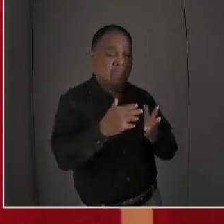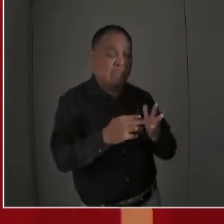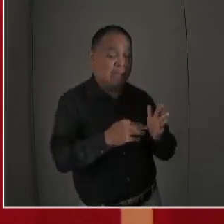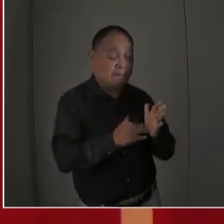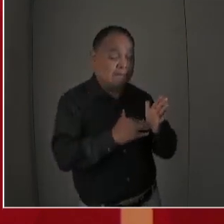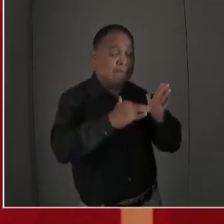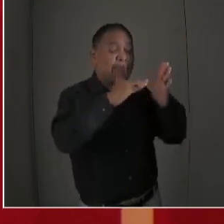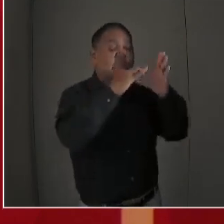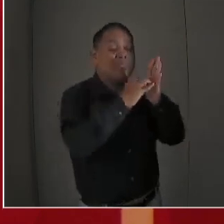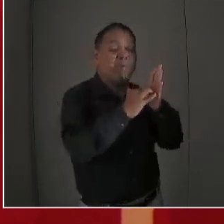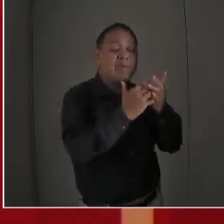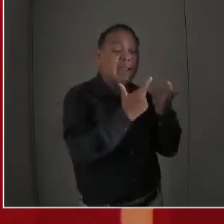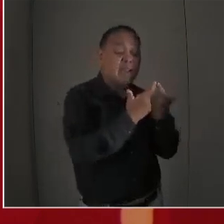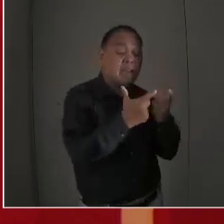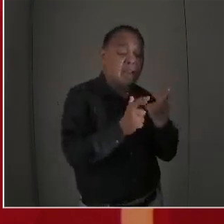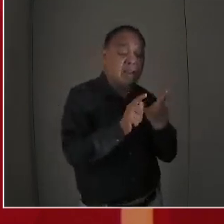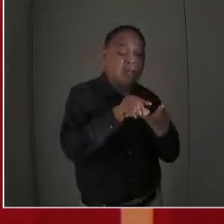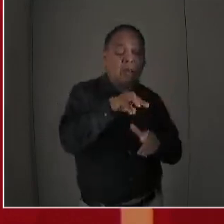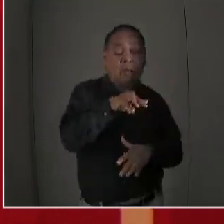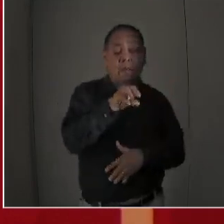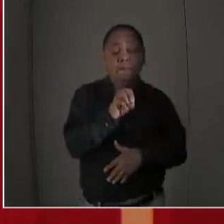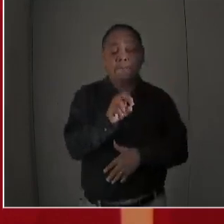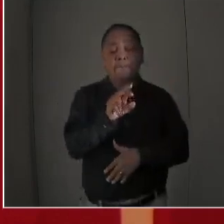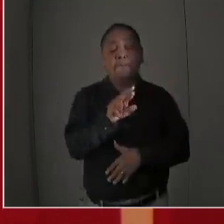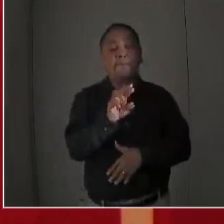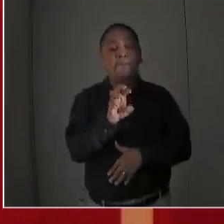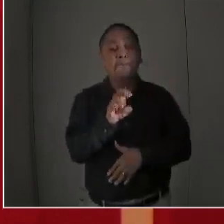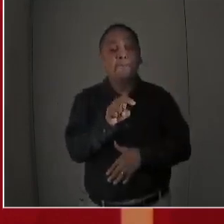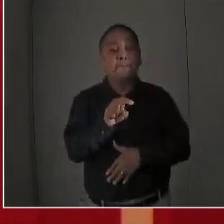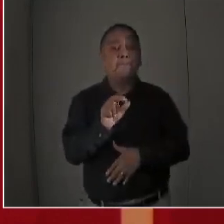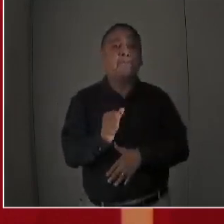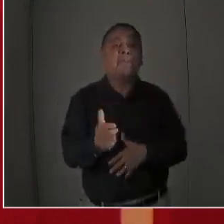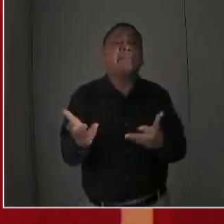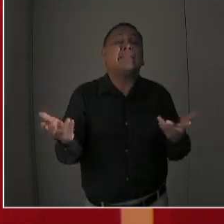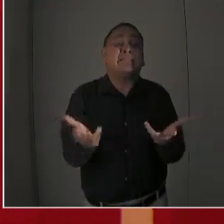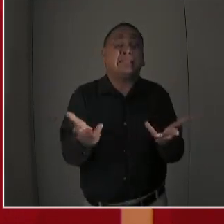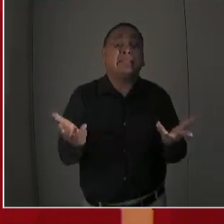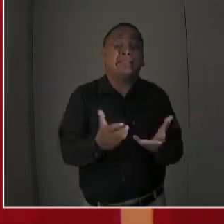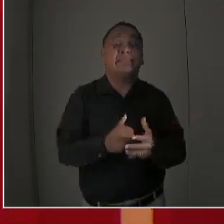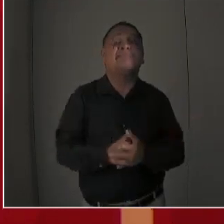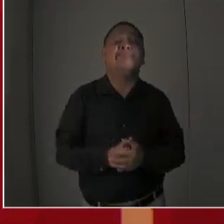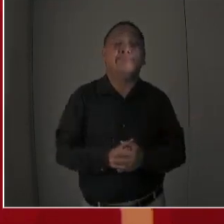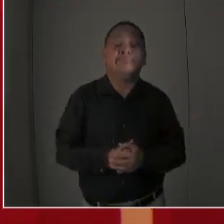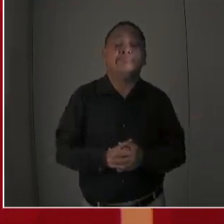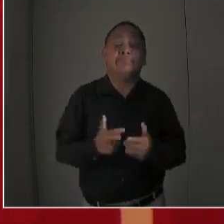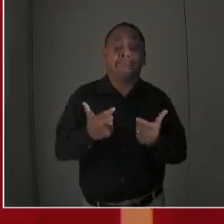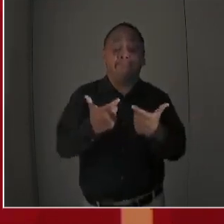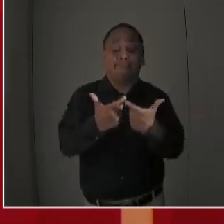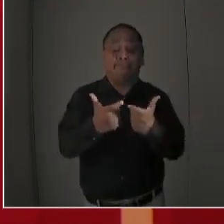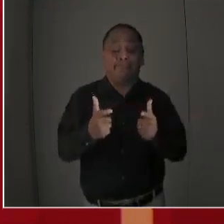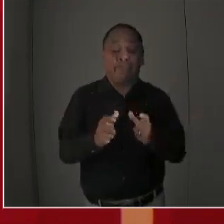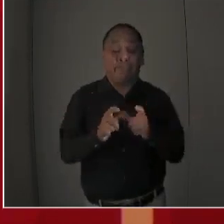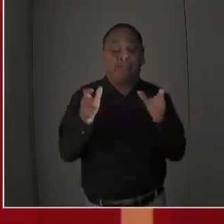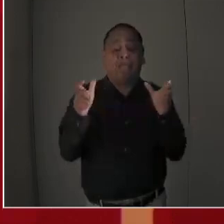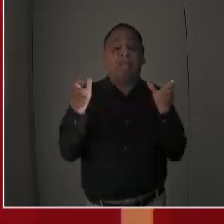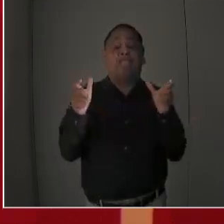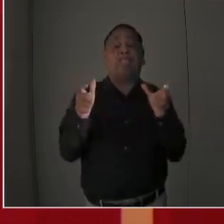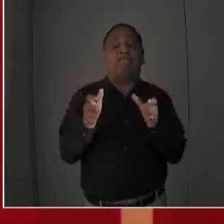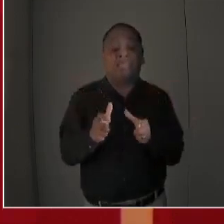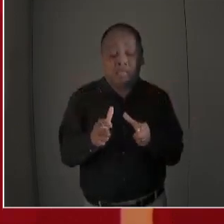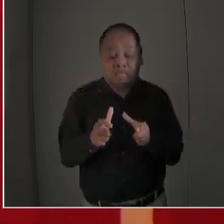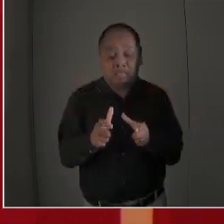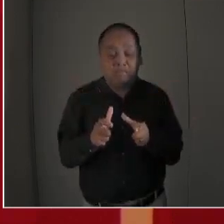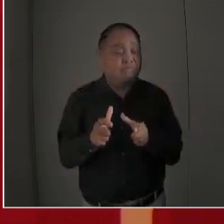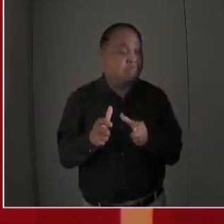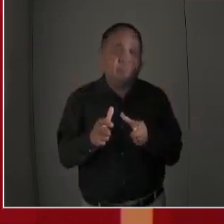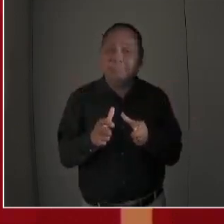solamente de Morena. Así que la tarea es que no podemos seguir siendo un partido chiquito cuando